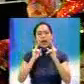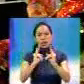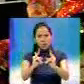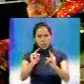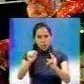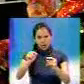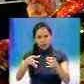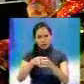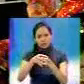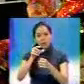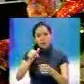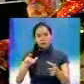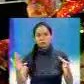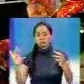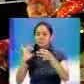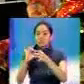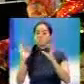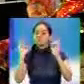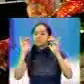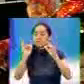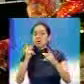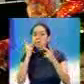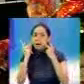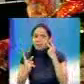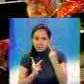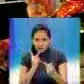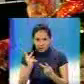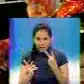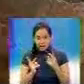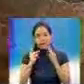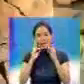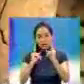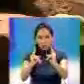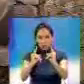costa de Retauleu. Hoy forma parte de una ruta turística.